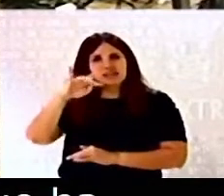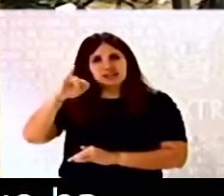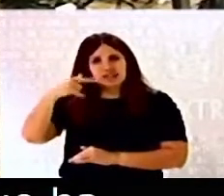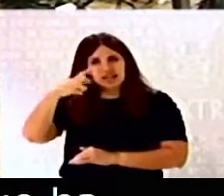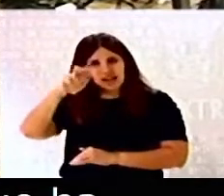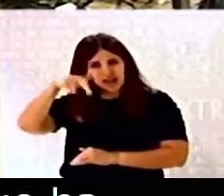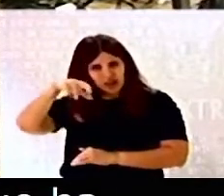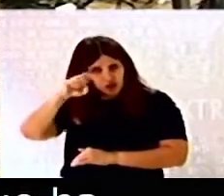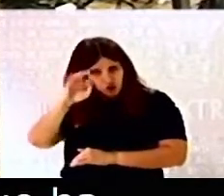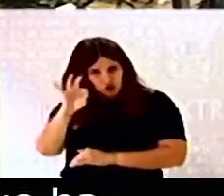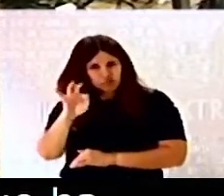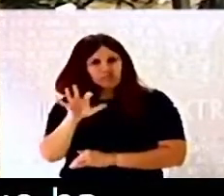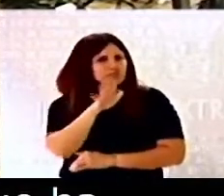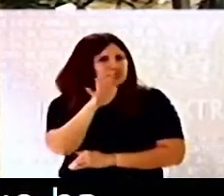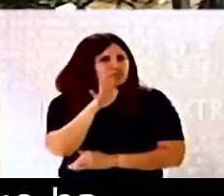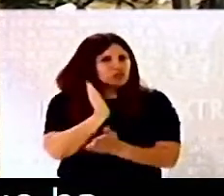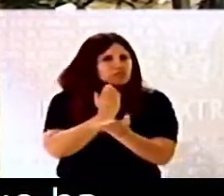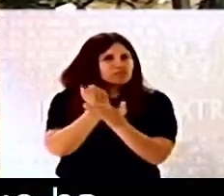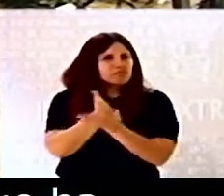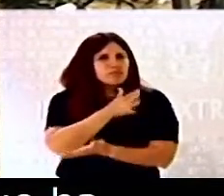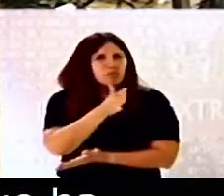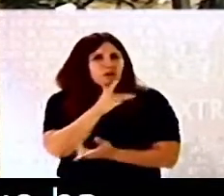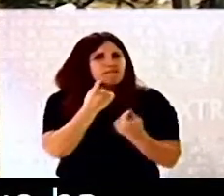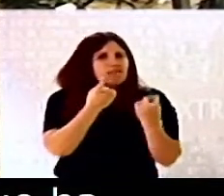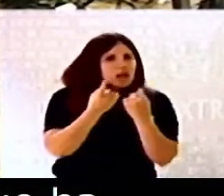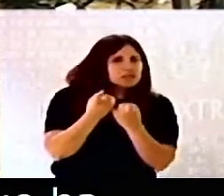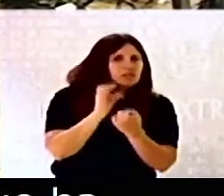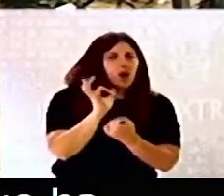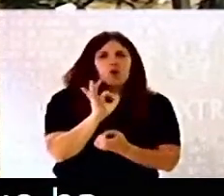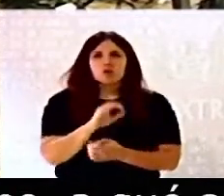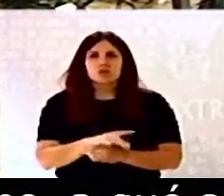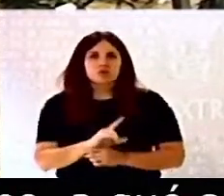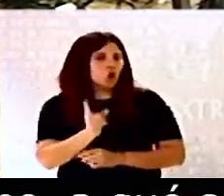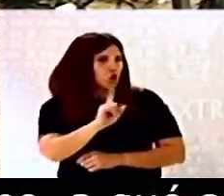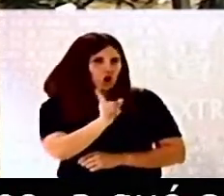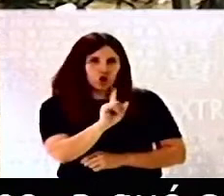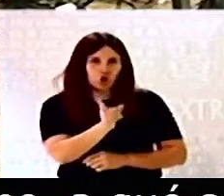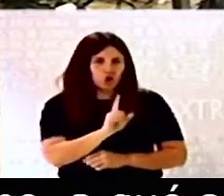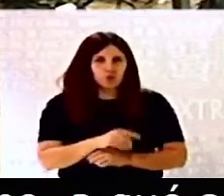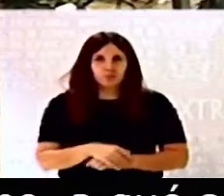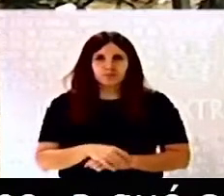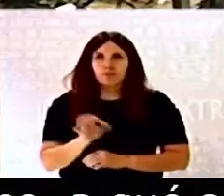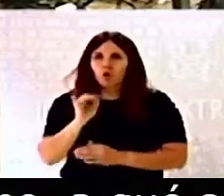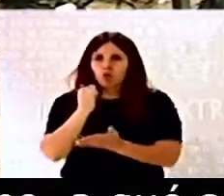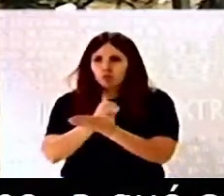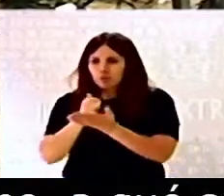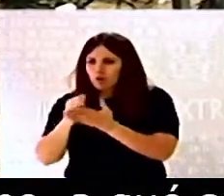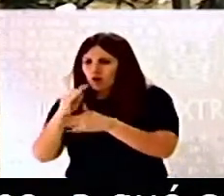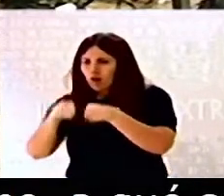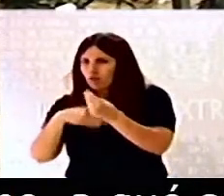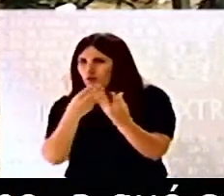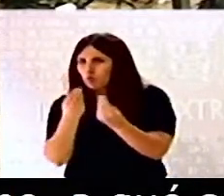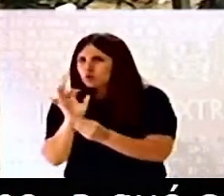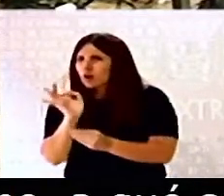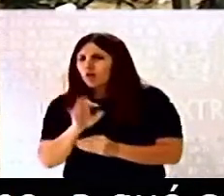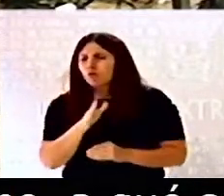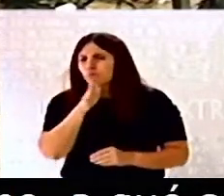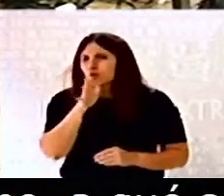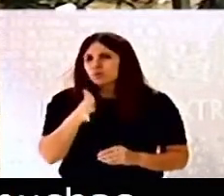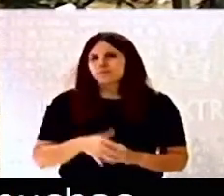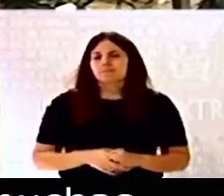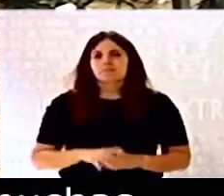¿A qué se debe esa solicitud? ¿Es porque faltan existencias o no, porque se están haciendo muchas pruebas? No. Y, bueno, por confirmar esa